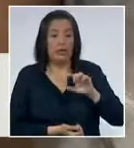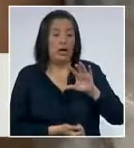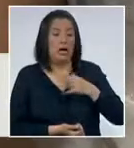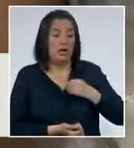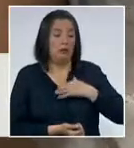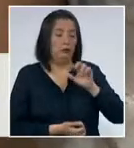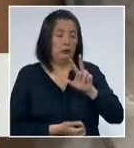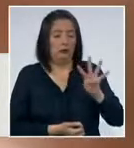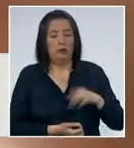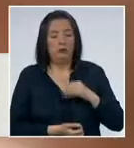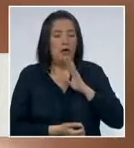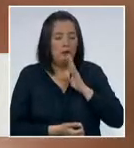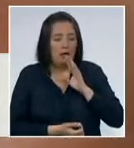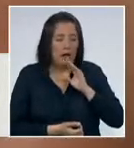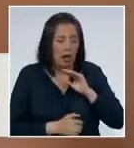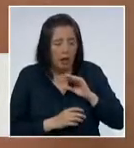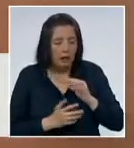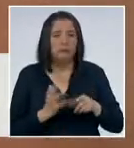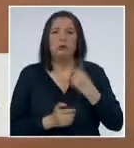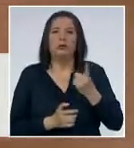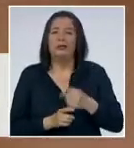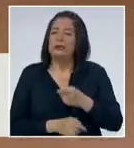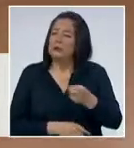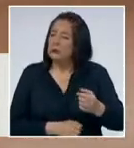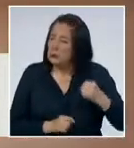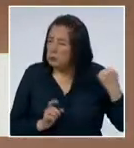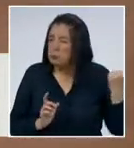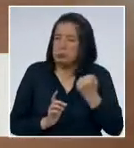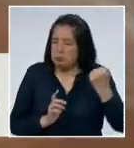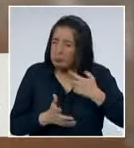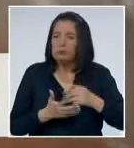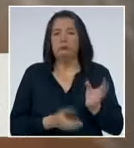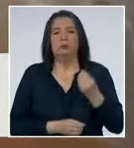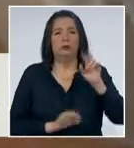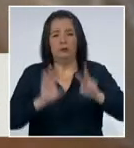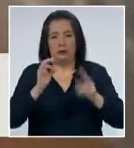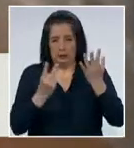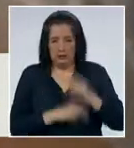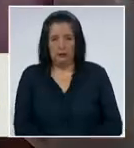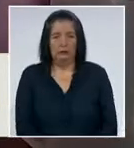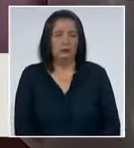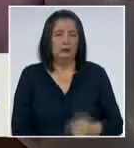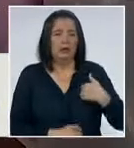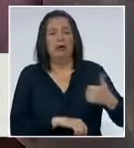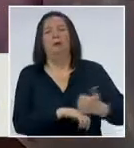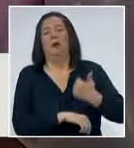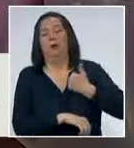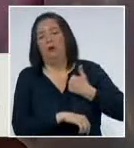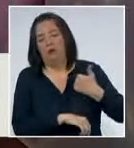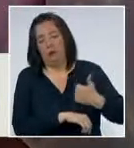habla con dificultad, producto a la cobarde agresión que viene sufriendo desde el 2017. Me echa la culpa de